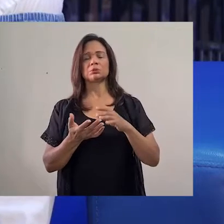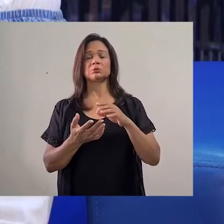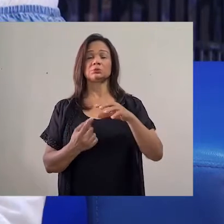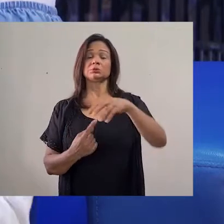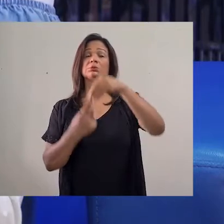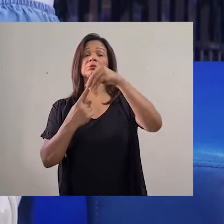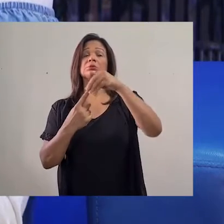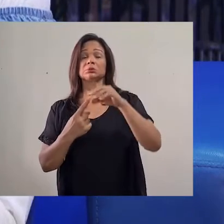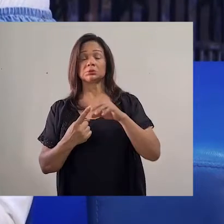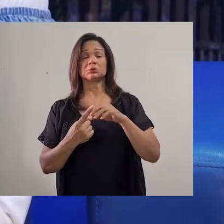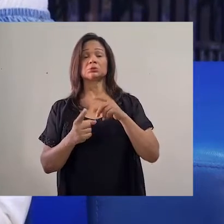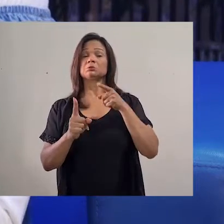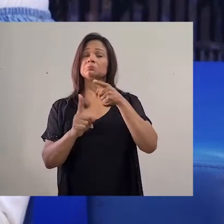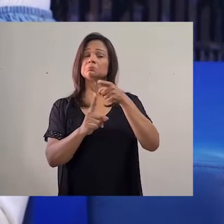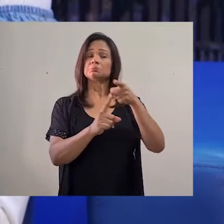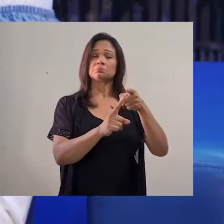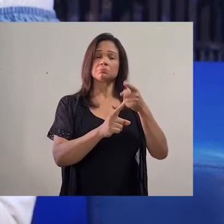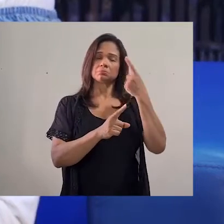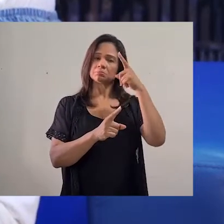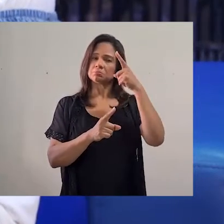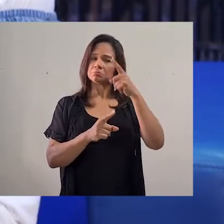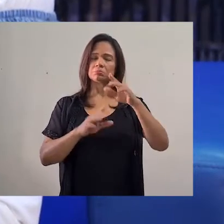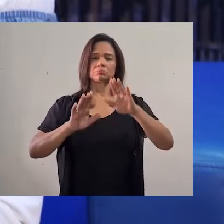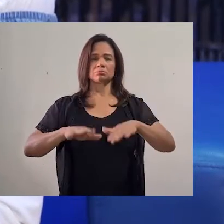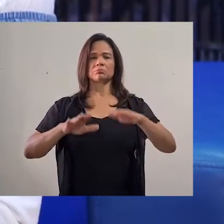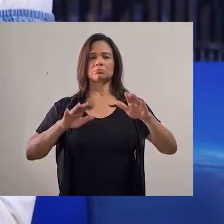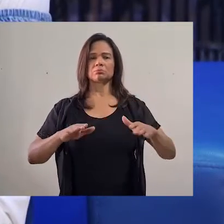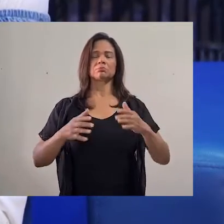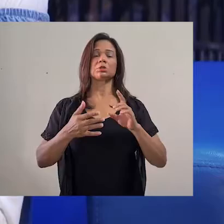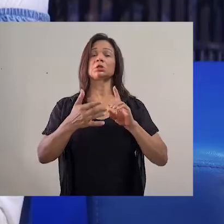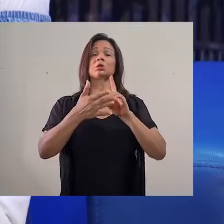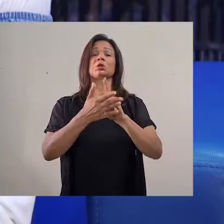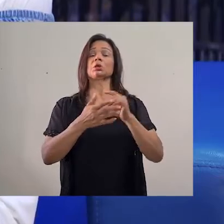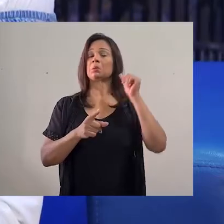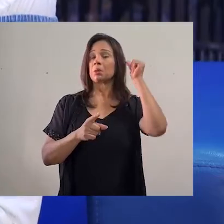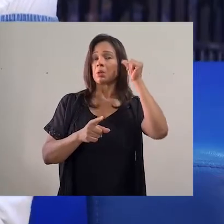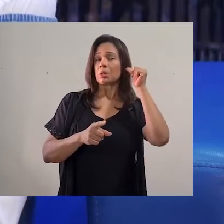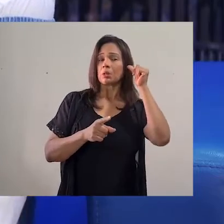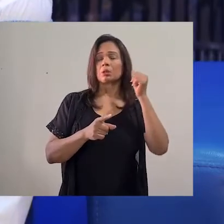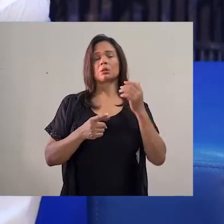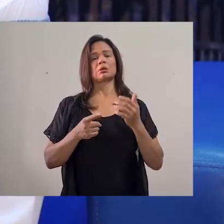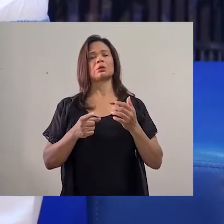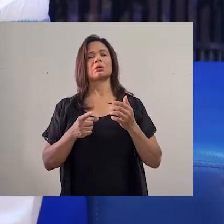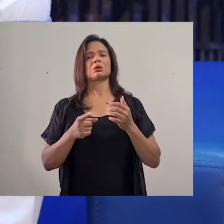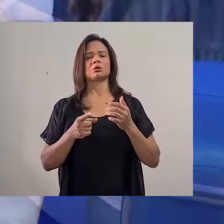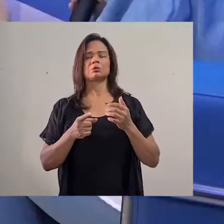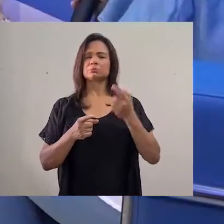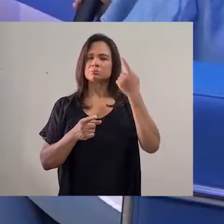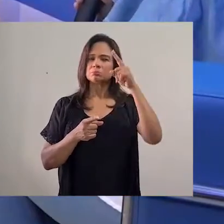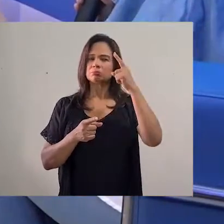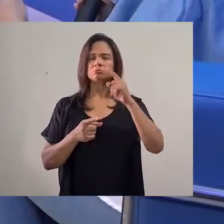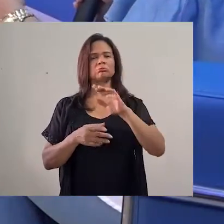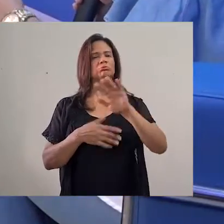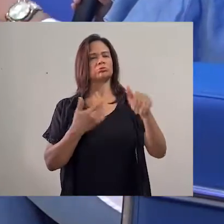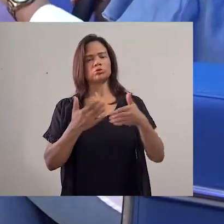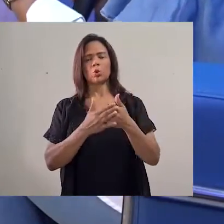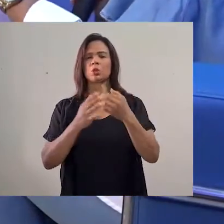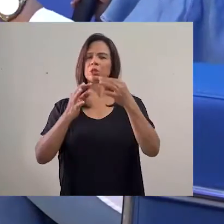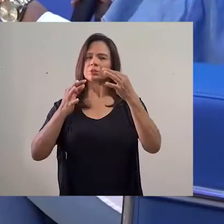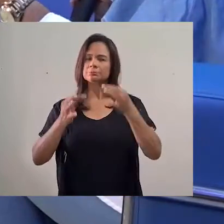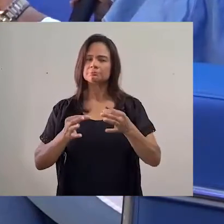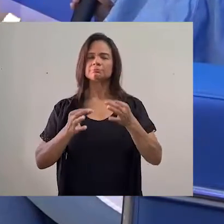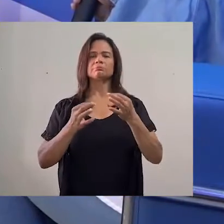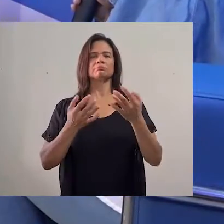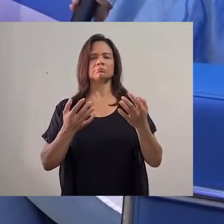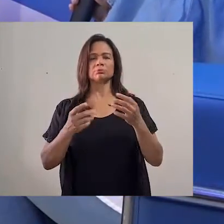escuelas especiales, escuelas específicas como para los niños que tienen discapacidad auditiva, donde ustedes están tomando